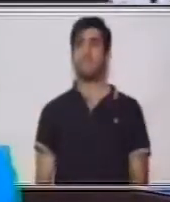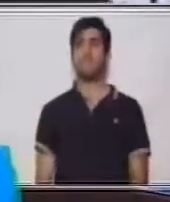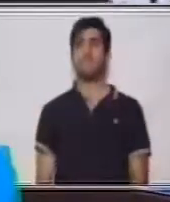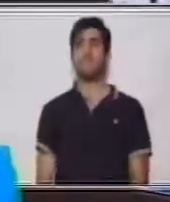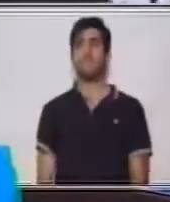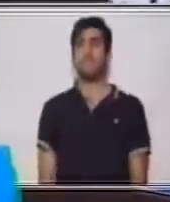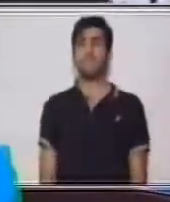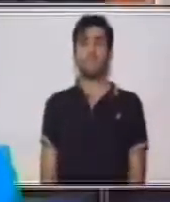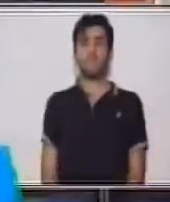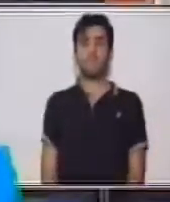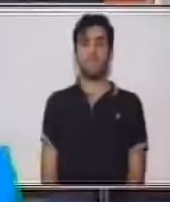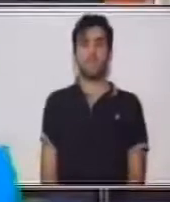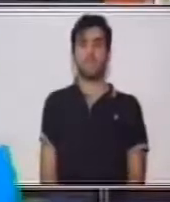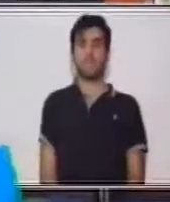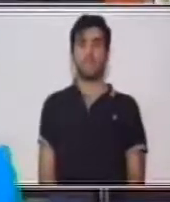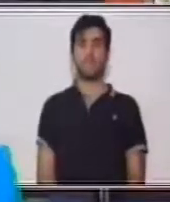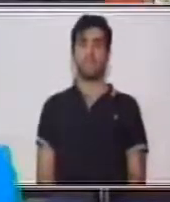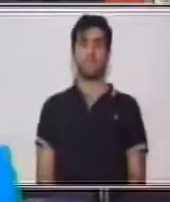a la mitad,